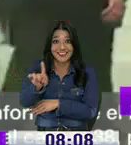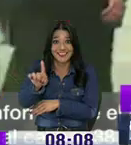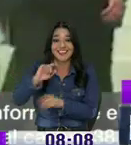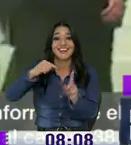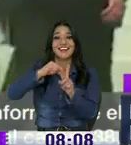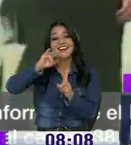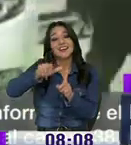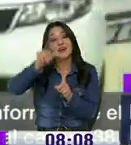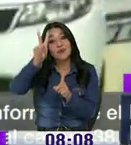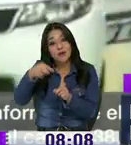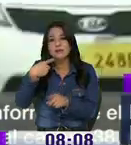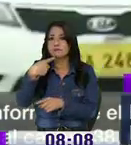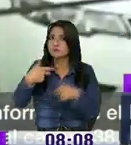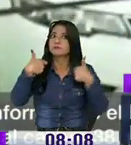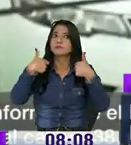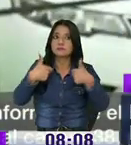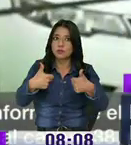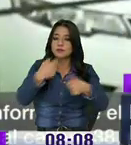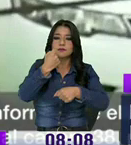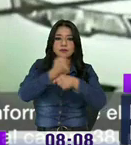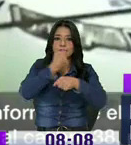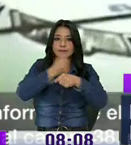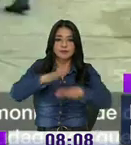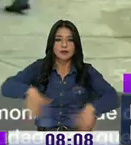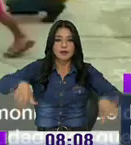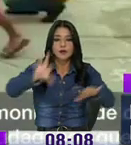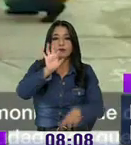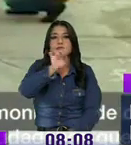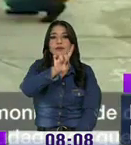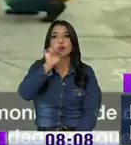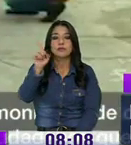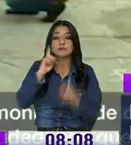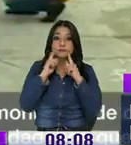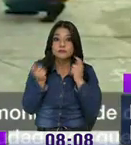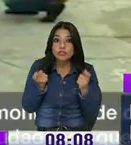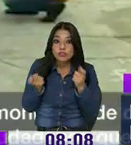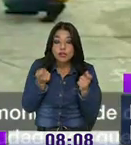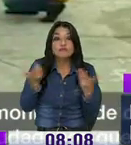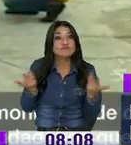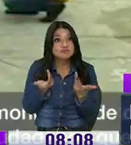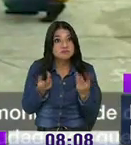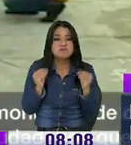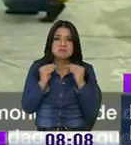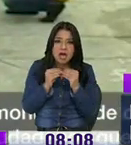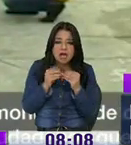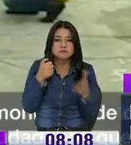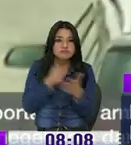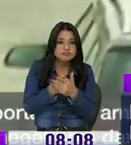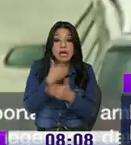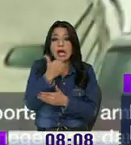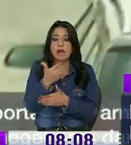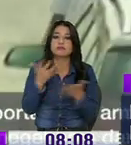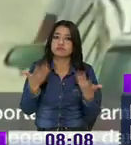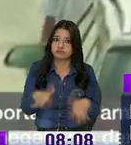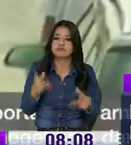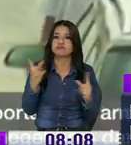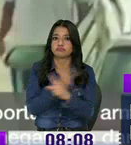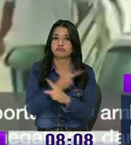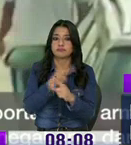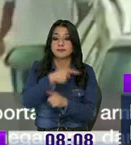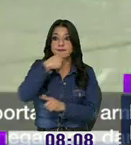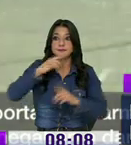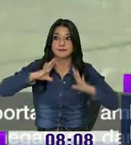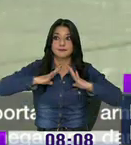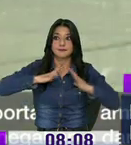Zapata, resaltó la labor de los operadores del sistema, que el monitoreo evitó que se cometan posibles delitos, que en el feriado las